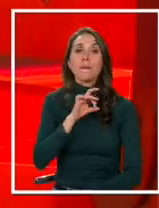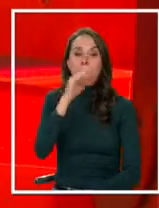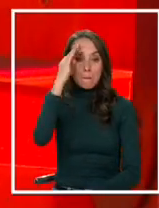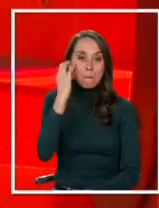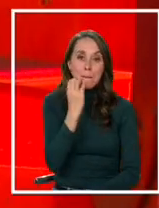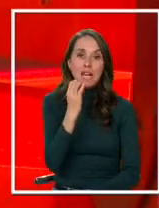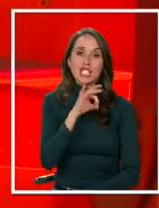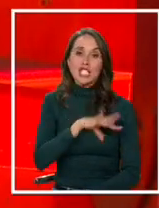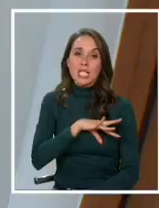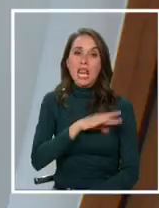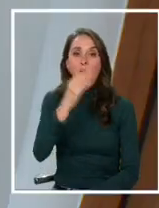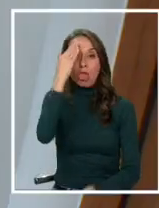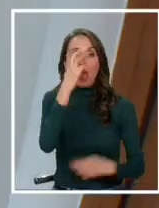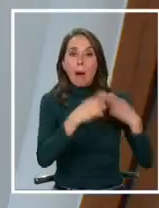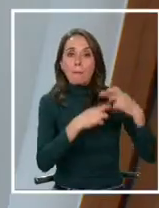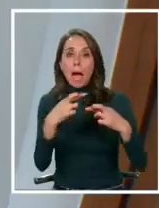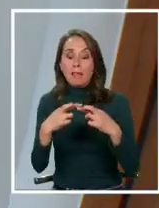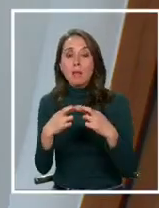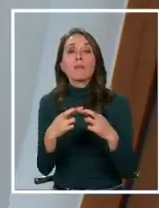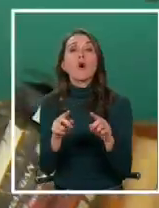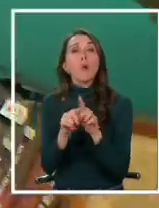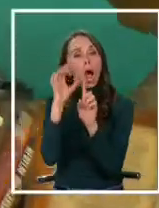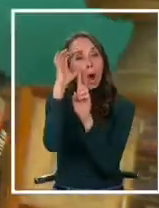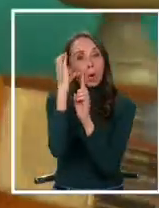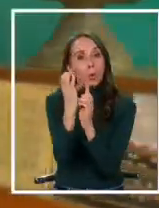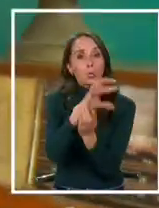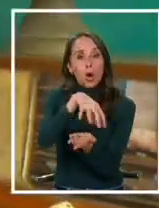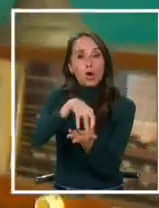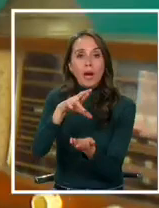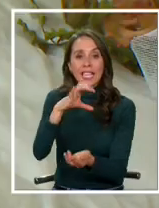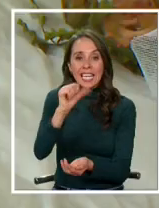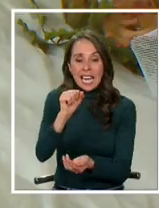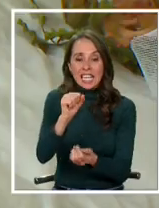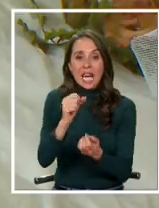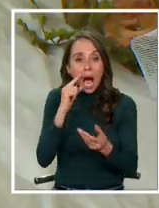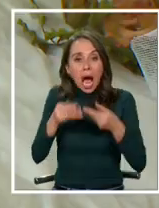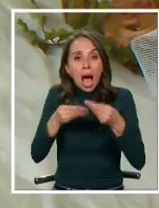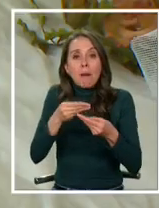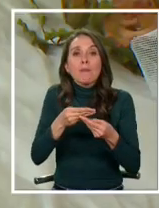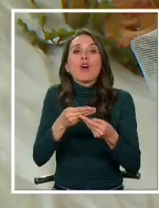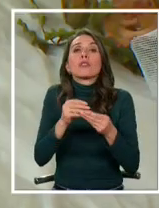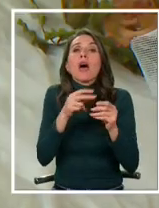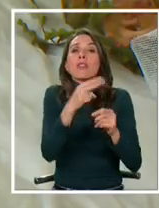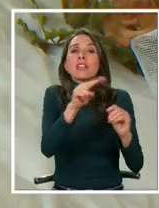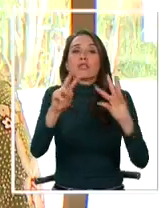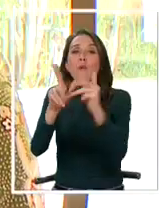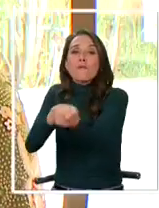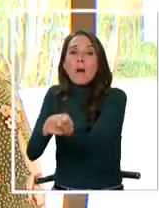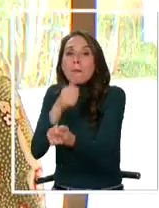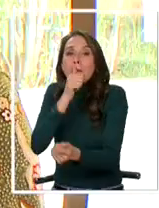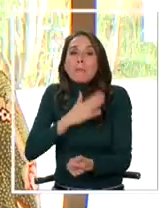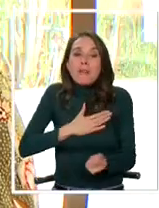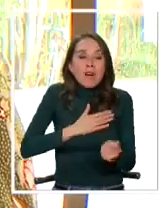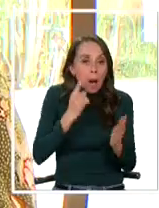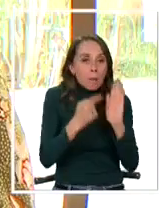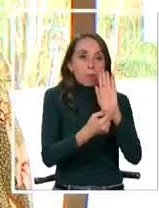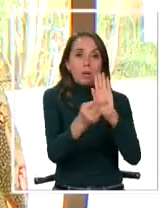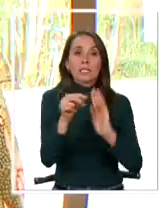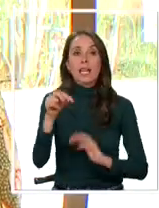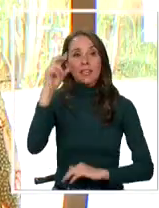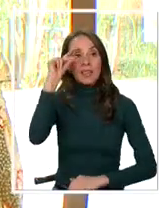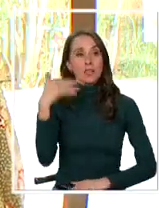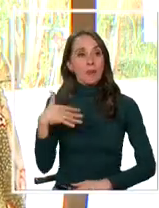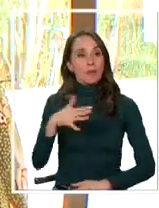el Día de los patrimonios un baño de cultura al que renca busca aportar con los detalles más íntimos de sus hogares esta iniciativa es muy